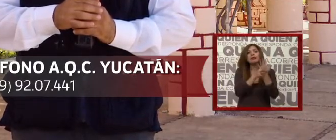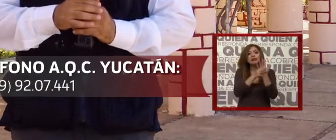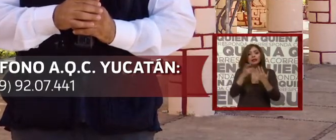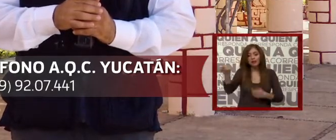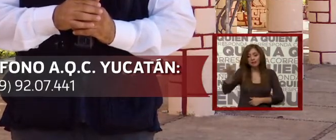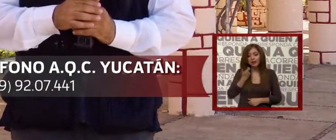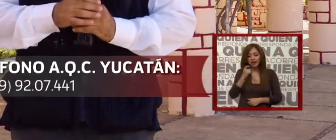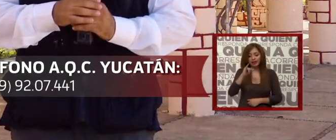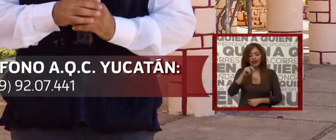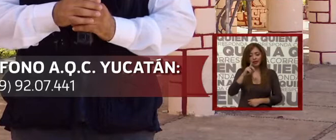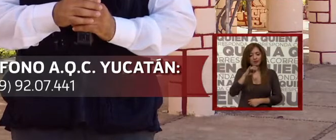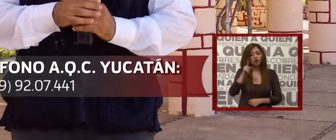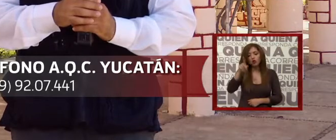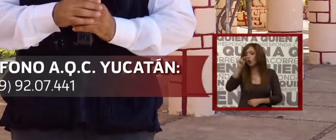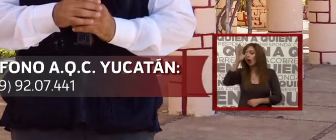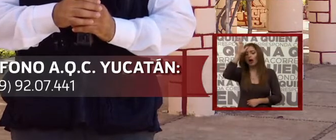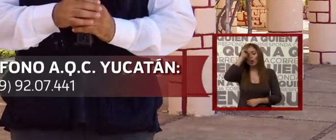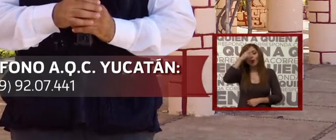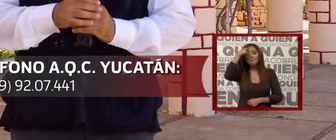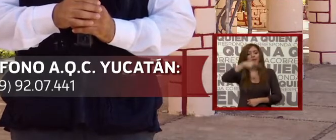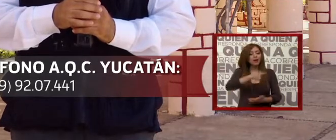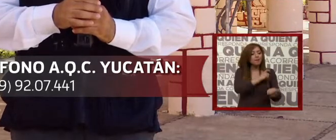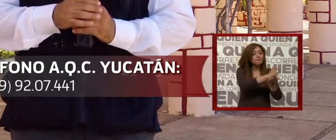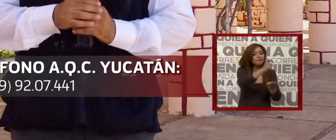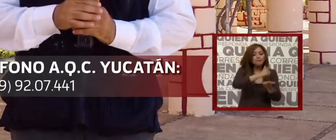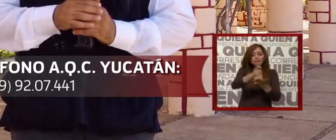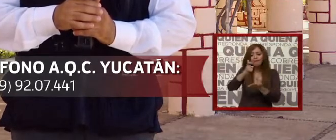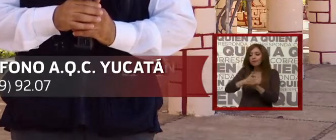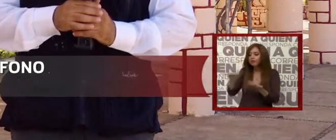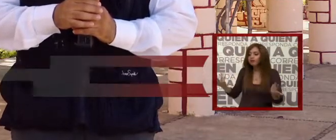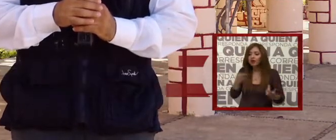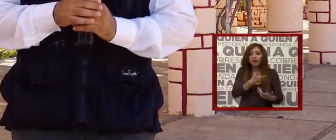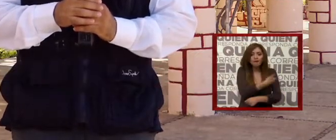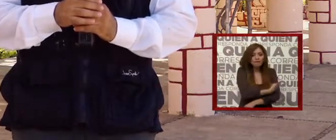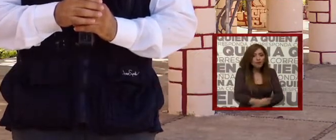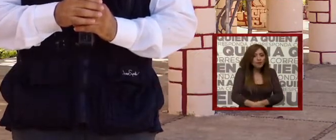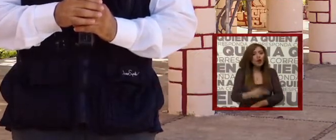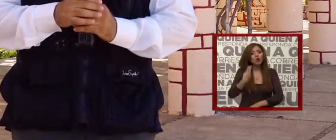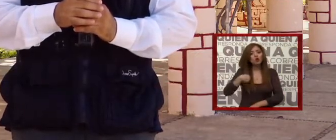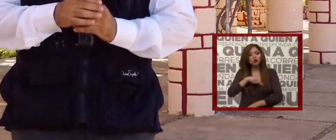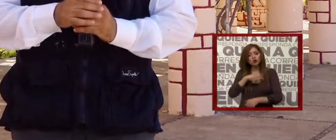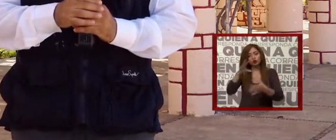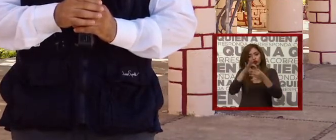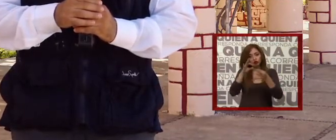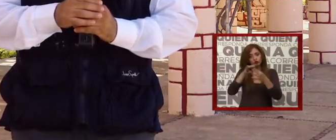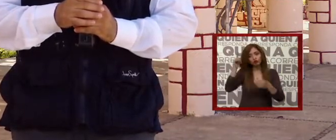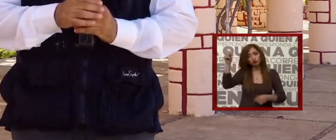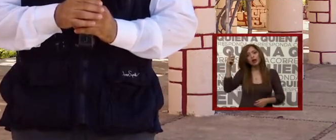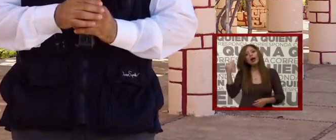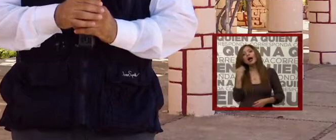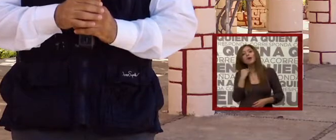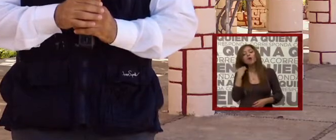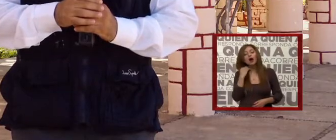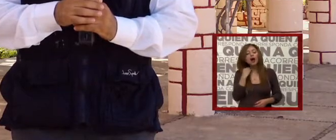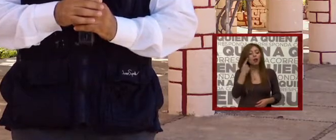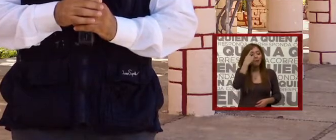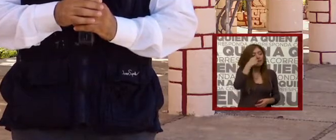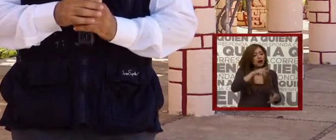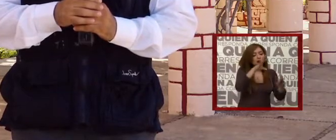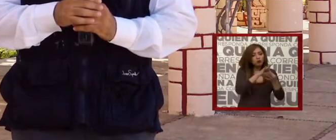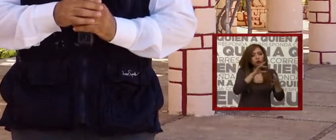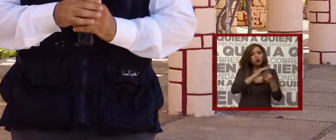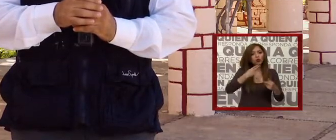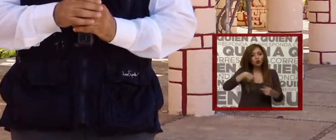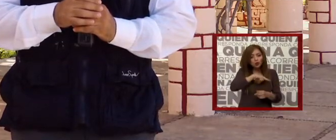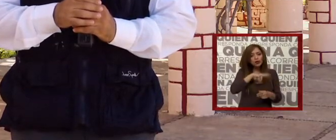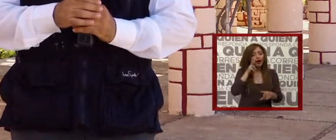que le están otorgando no es suficiente para cubrir los gastos de su familia. Nosotros le dimos la asesoría legal correspondiente y le estamos dando